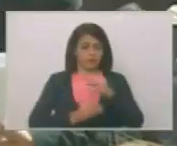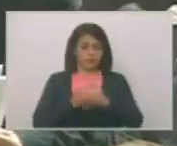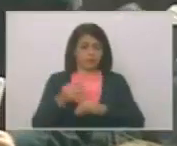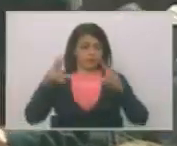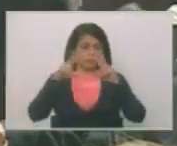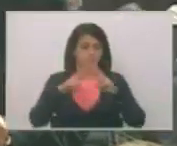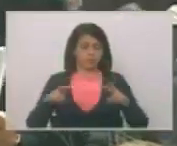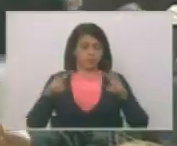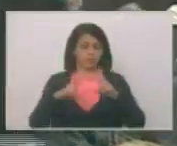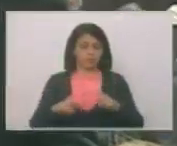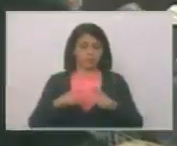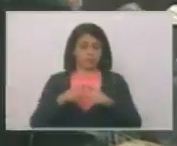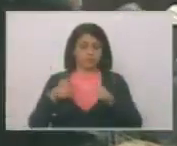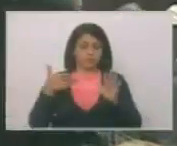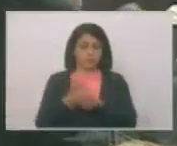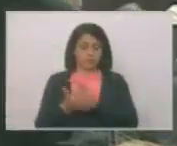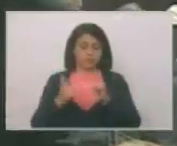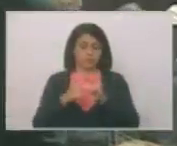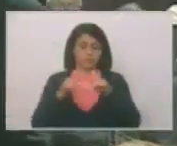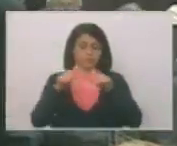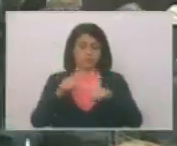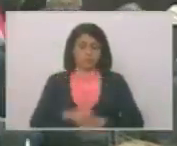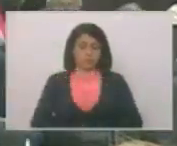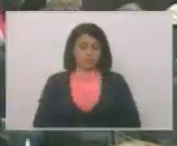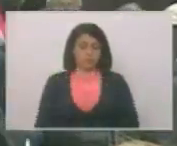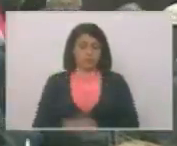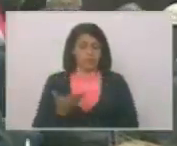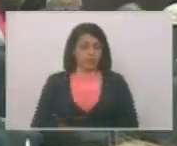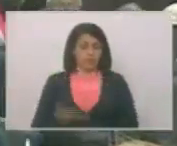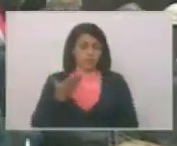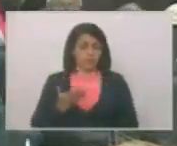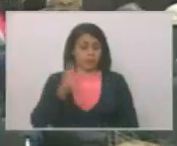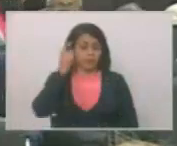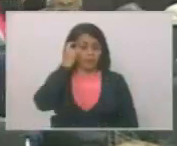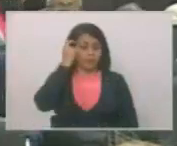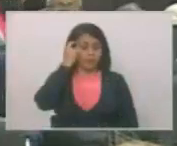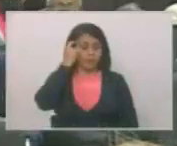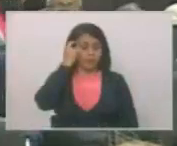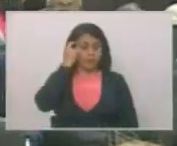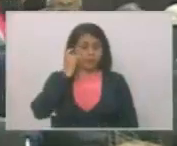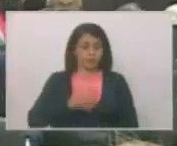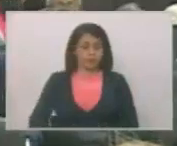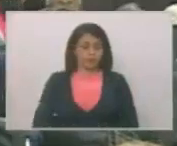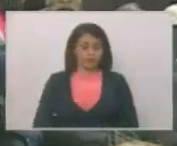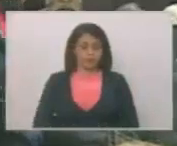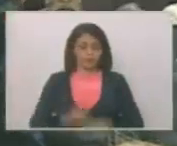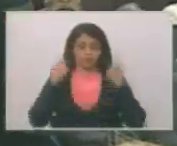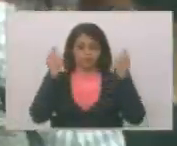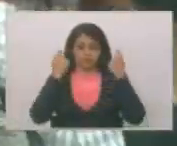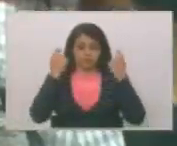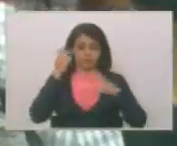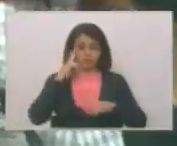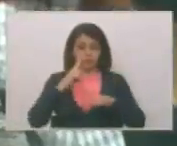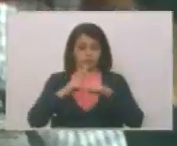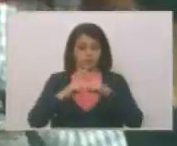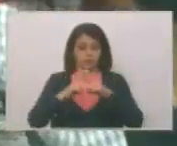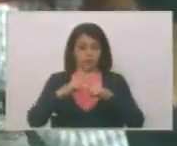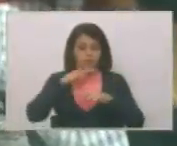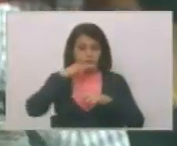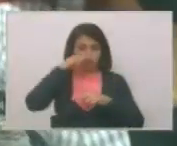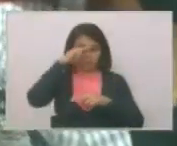investigación referente pues a tan importante fecha de elogio y reconocimiento pues al padre de la